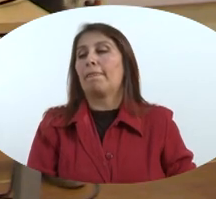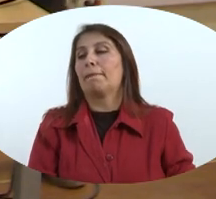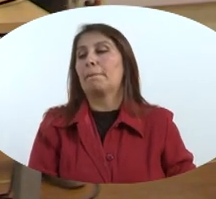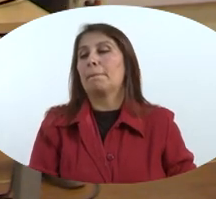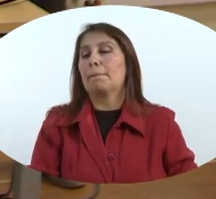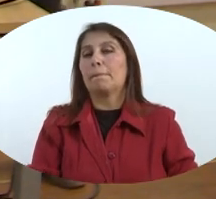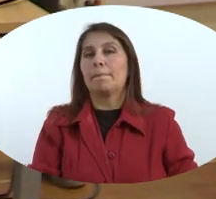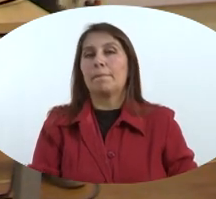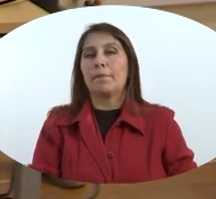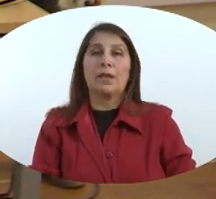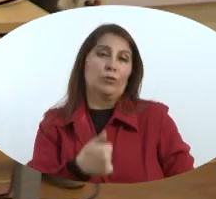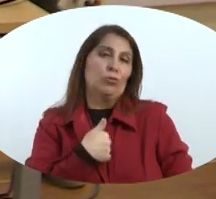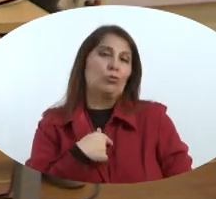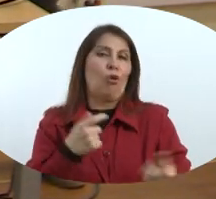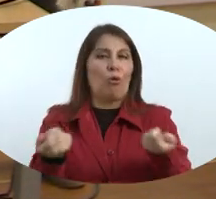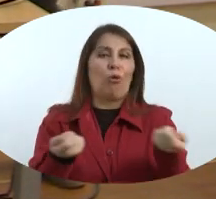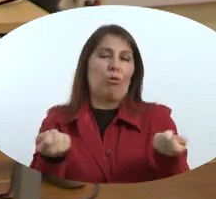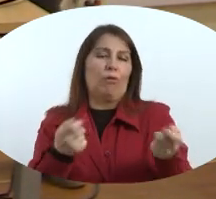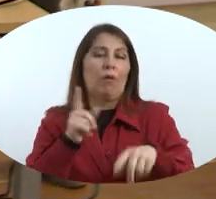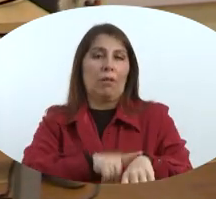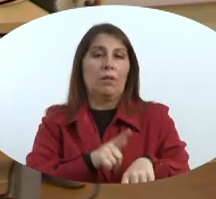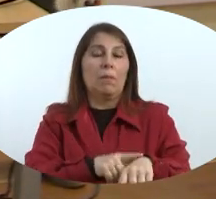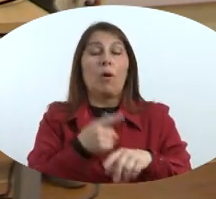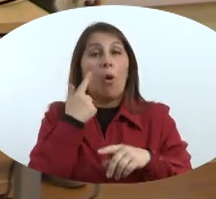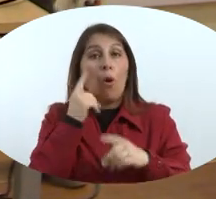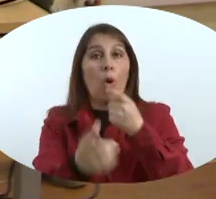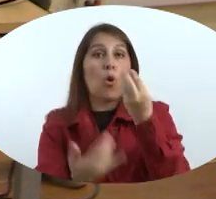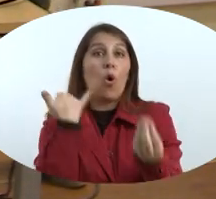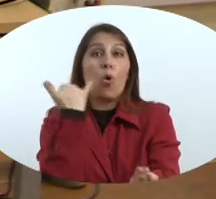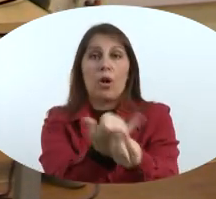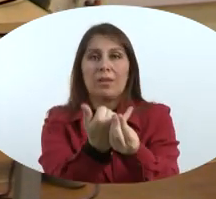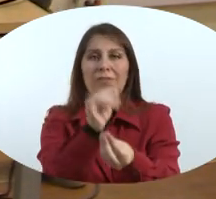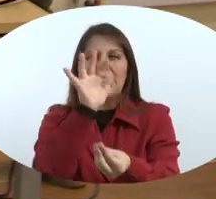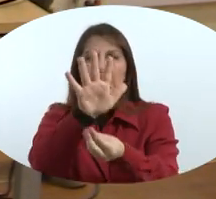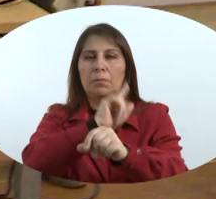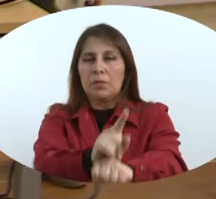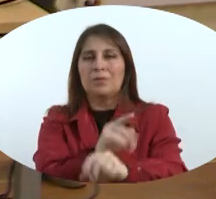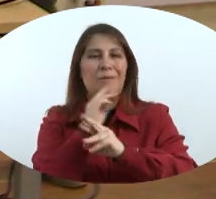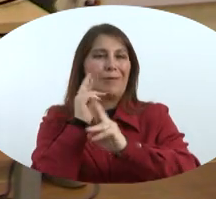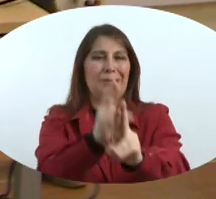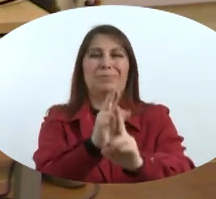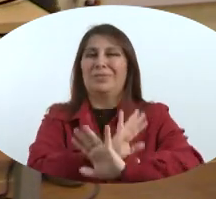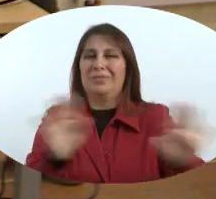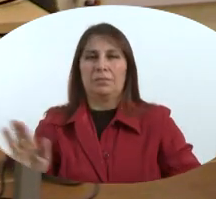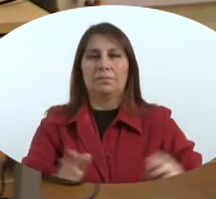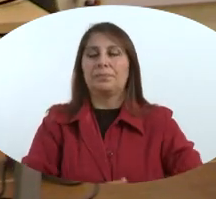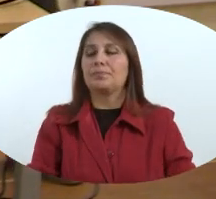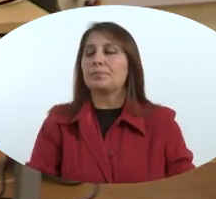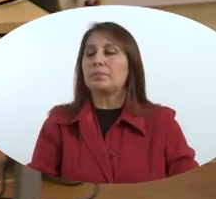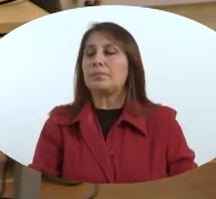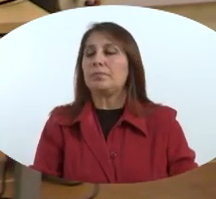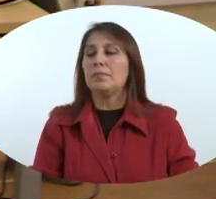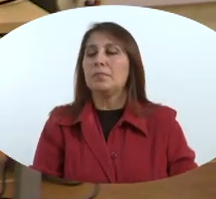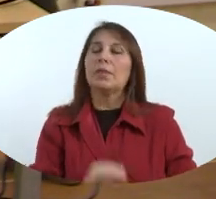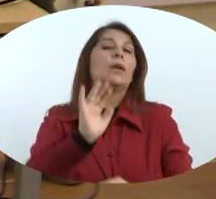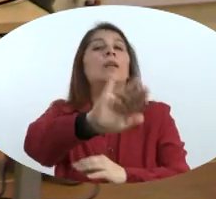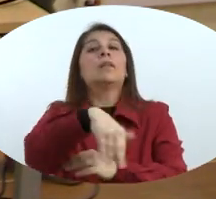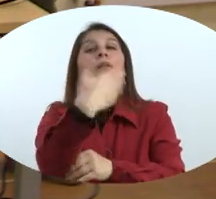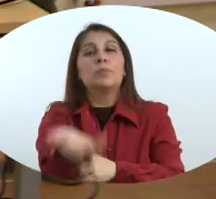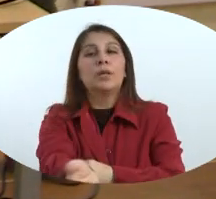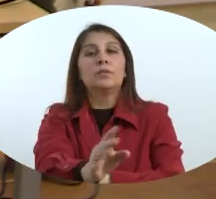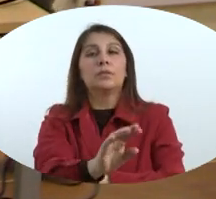sentir la moderación del tiempo vale con crítico cinco minutos por favor para responder su primera pregunta y luego